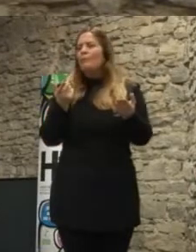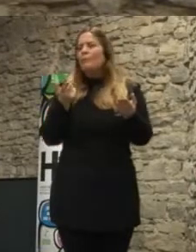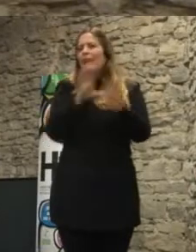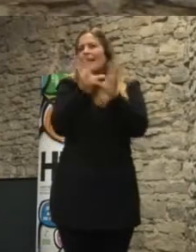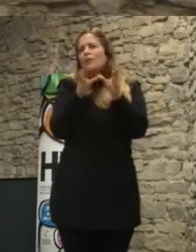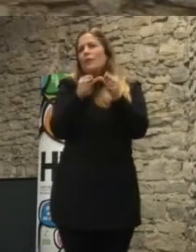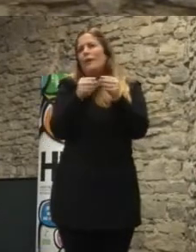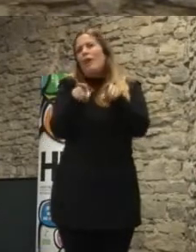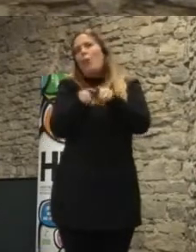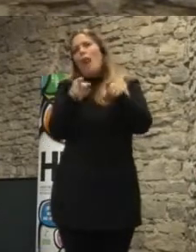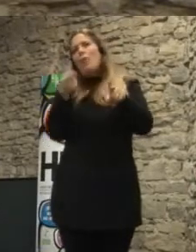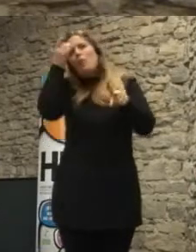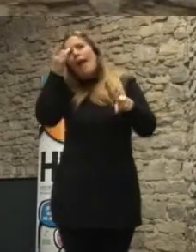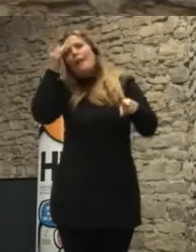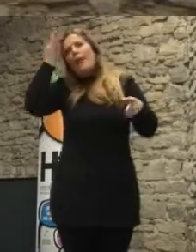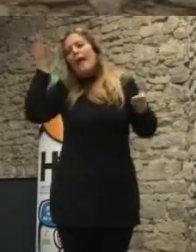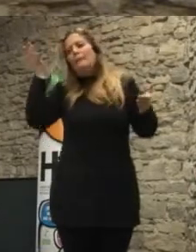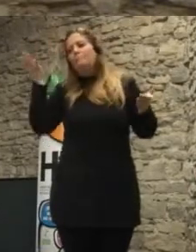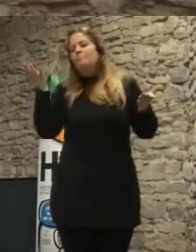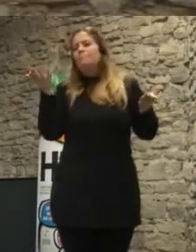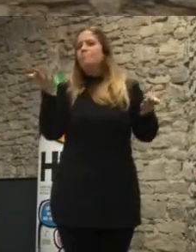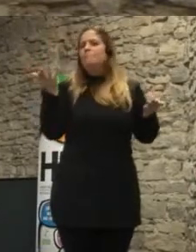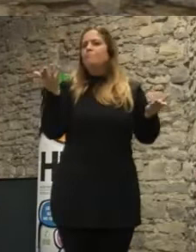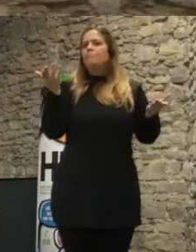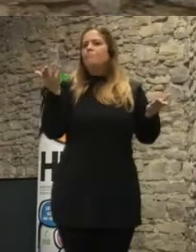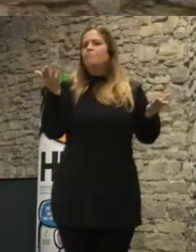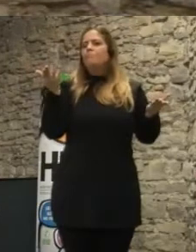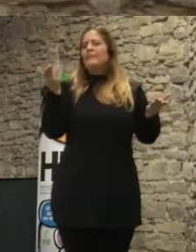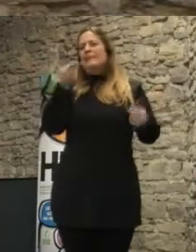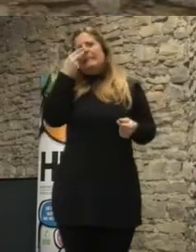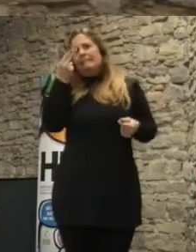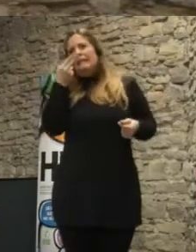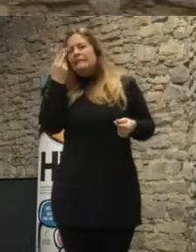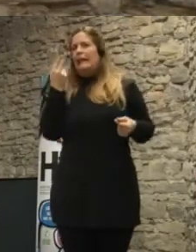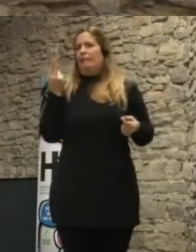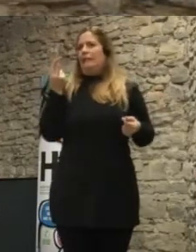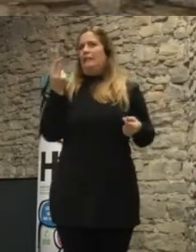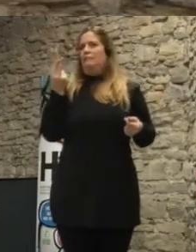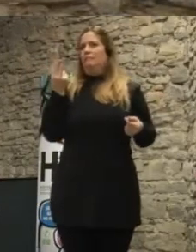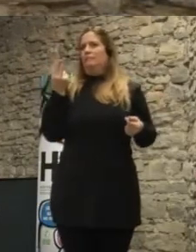digamos, que sea interesante poner encima de la mesa a la hora de pensar sobre el mundo asociativo?